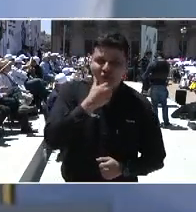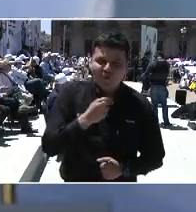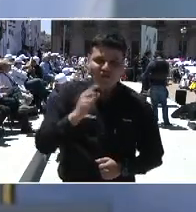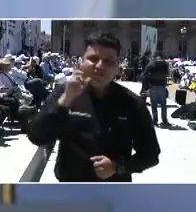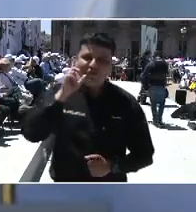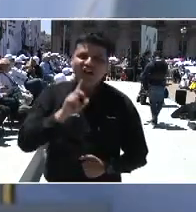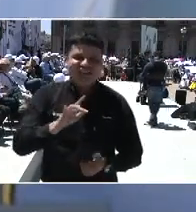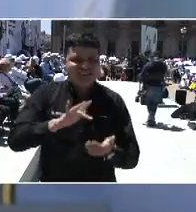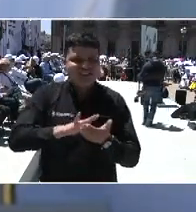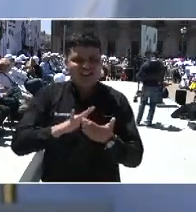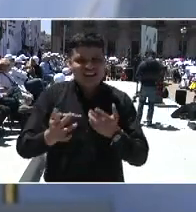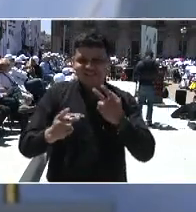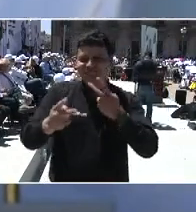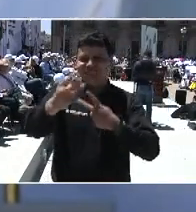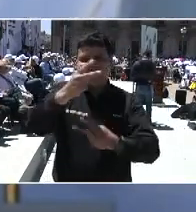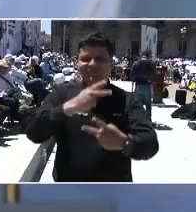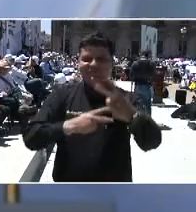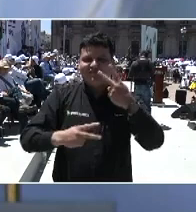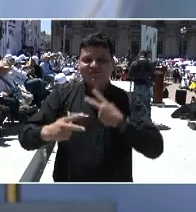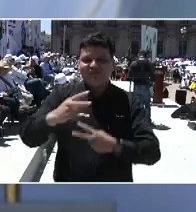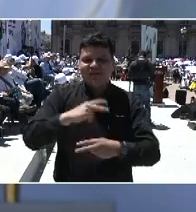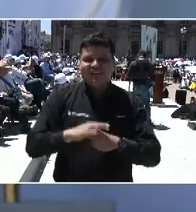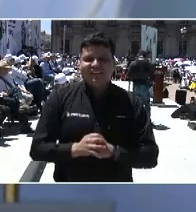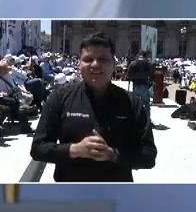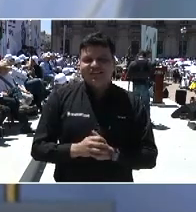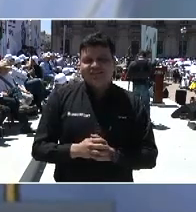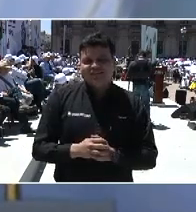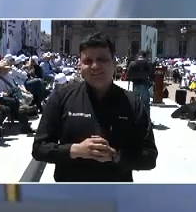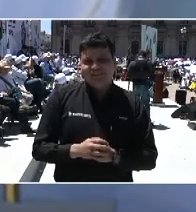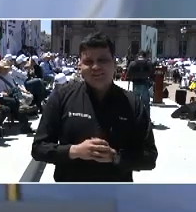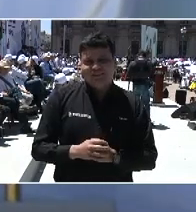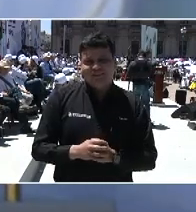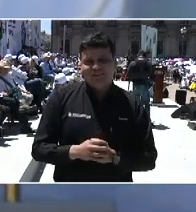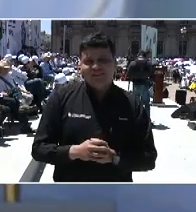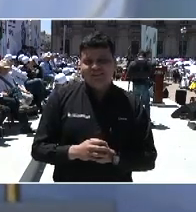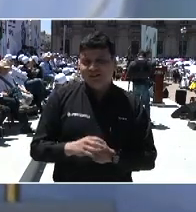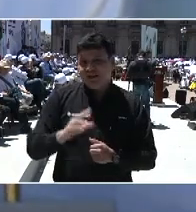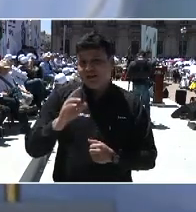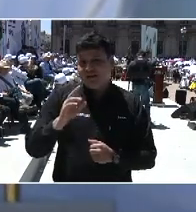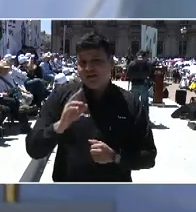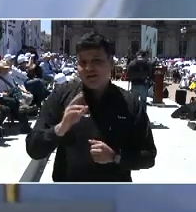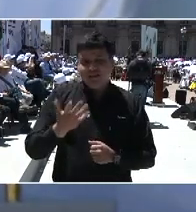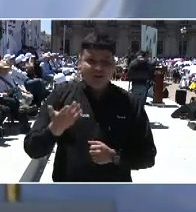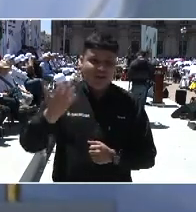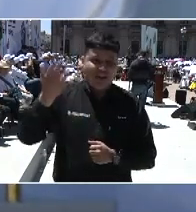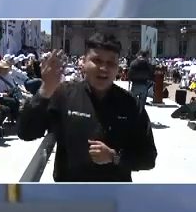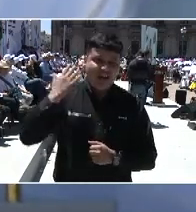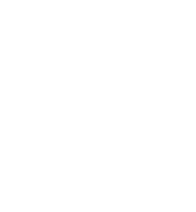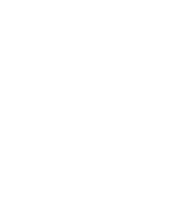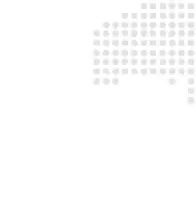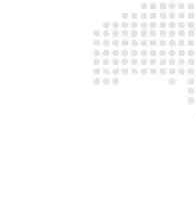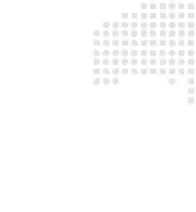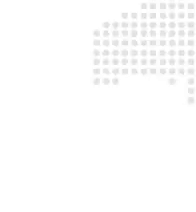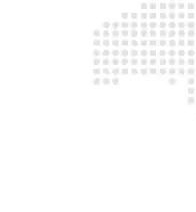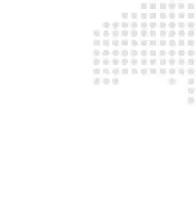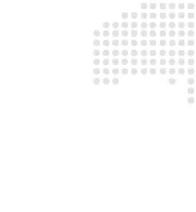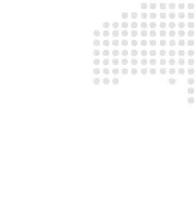de miroslava breach asesinada el 23 de marzo de 2017 siendo javier corral gobernador